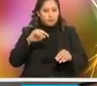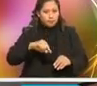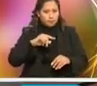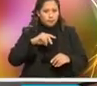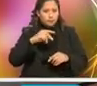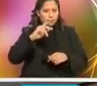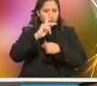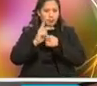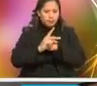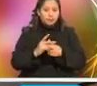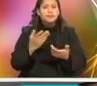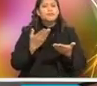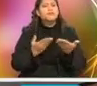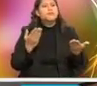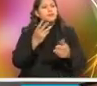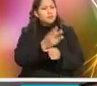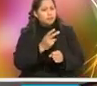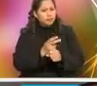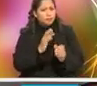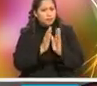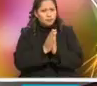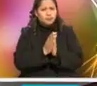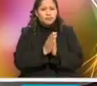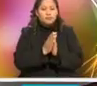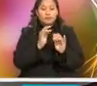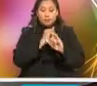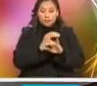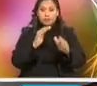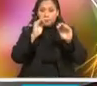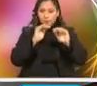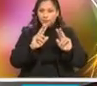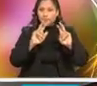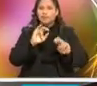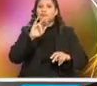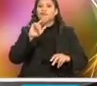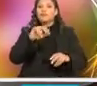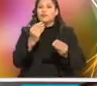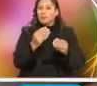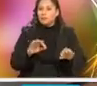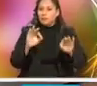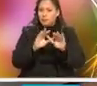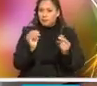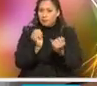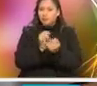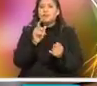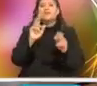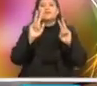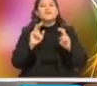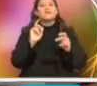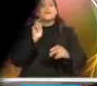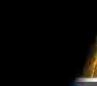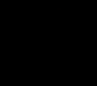en nuestro país. Y ahora yo te invito a que vayamos de esta información a otra con Juan, importante, que tiene que ver también con los temas.